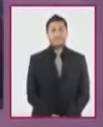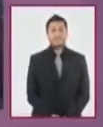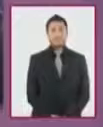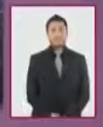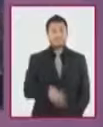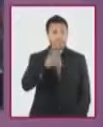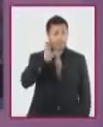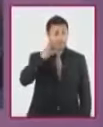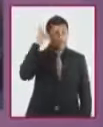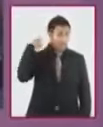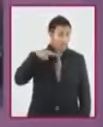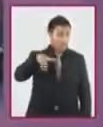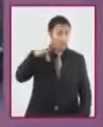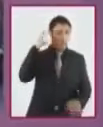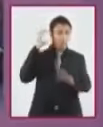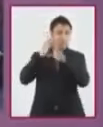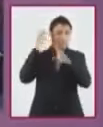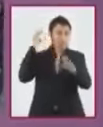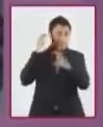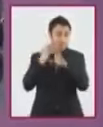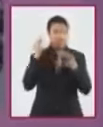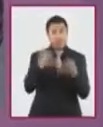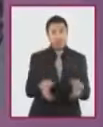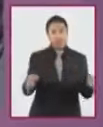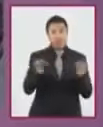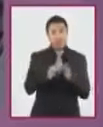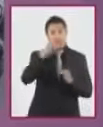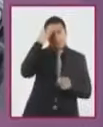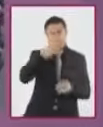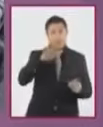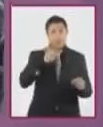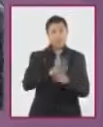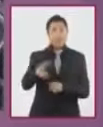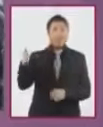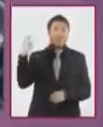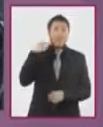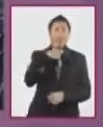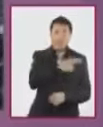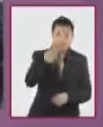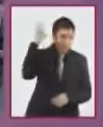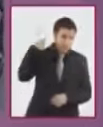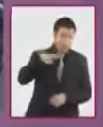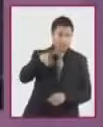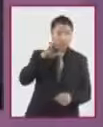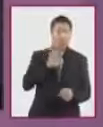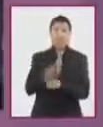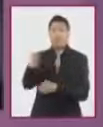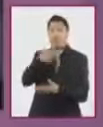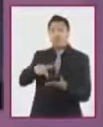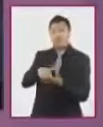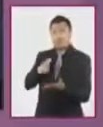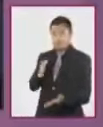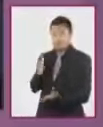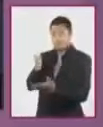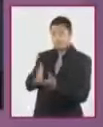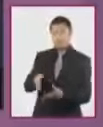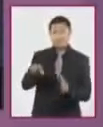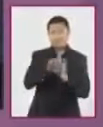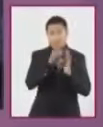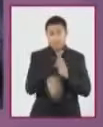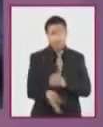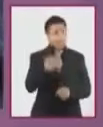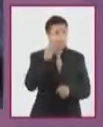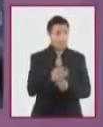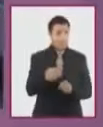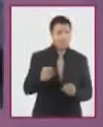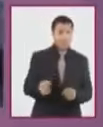Al viajar en autobús, es importante saber a qué rapidez se viaja y hacia dónde se dirige uno. En este caso, vamos a